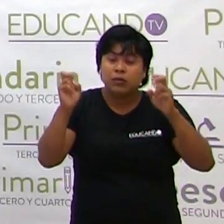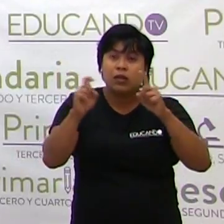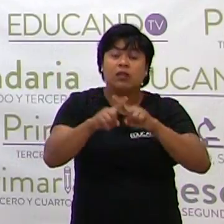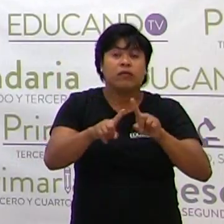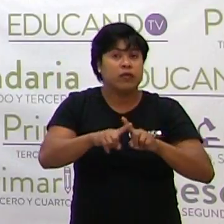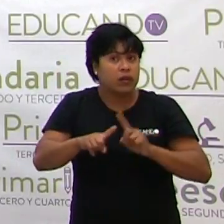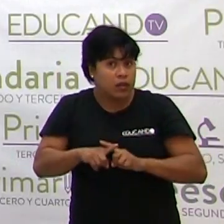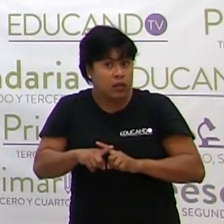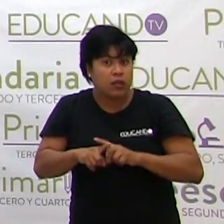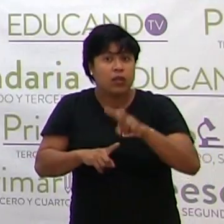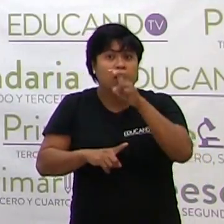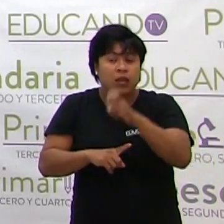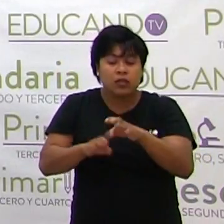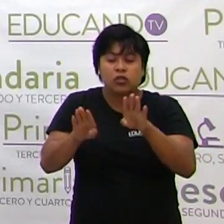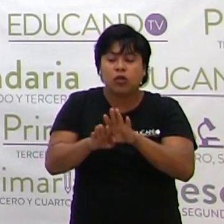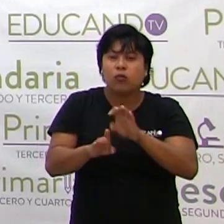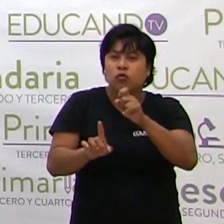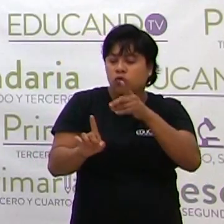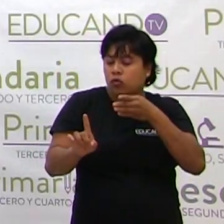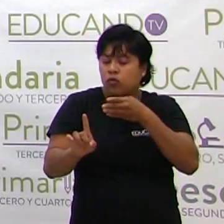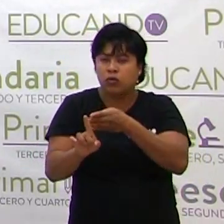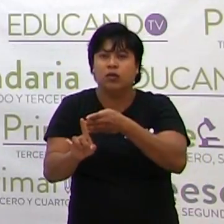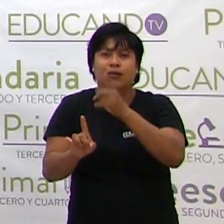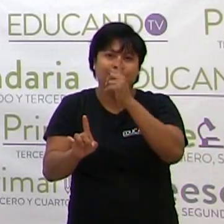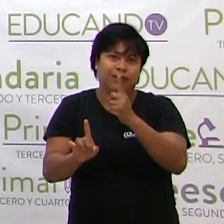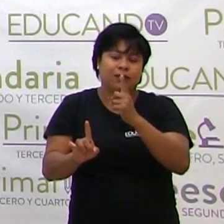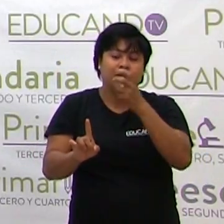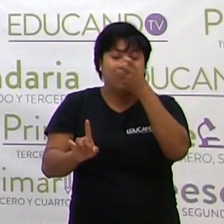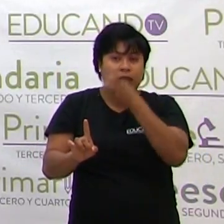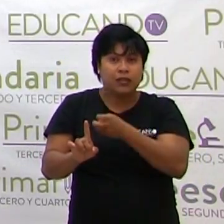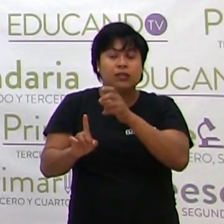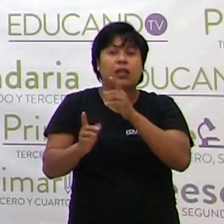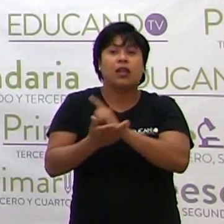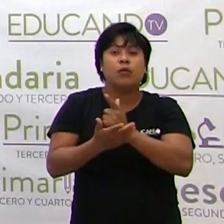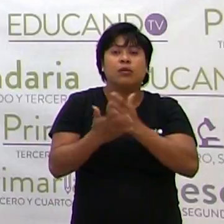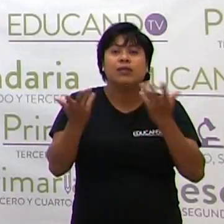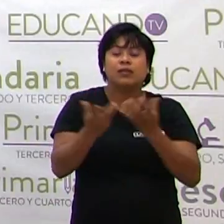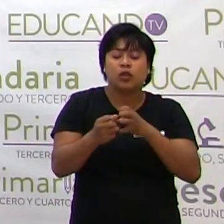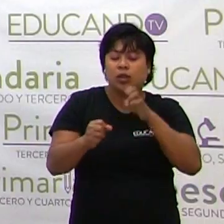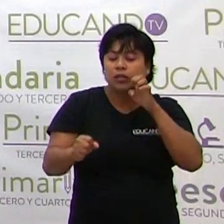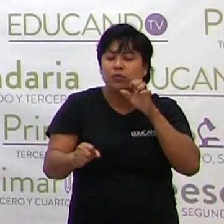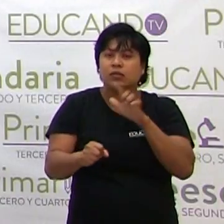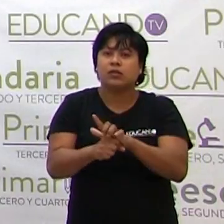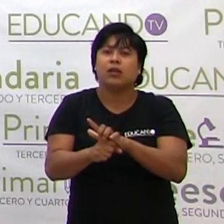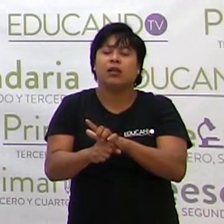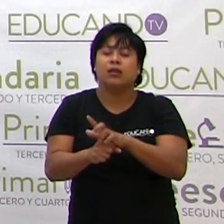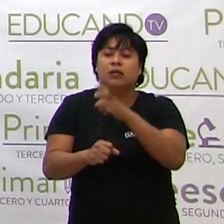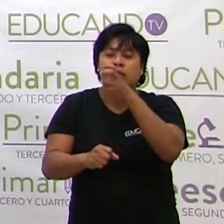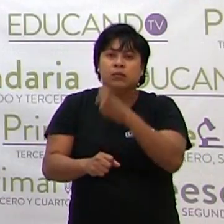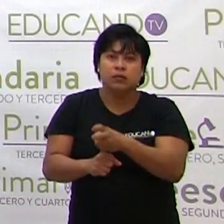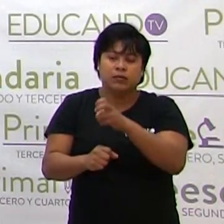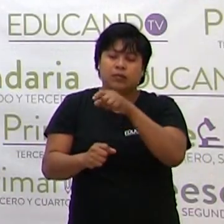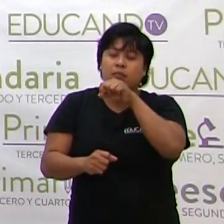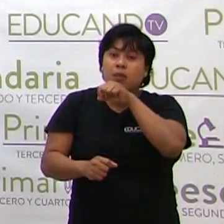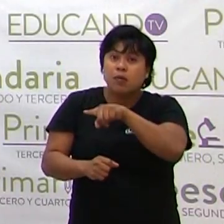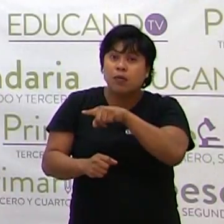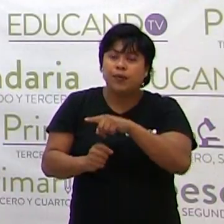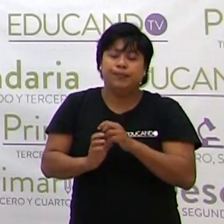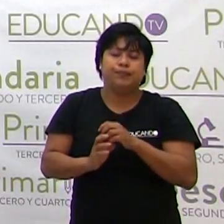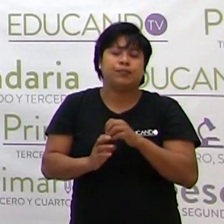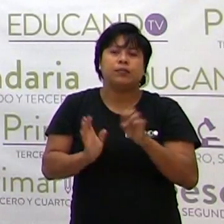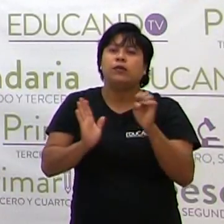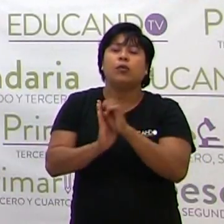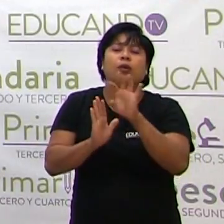relacionados con la materia, a la cual el libro está haciendo específicamente en el texto. Por